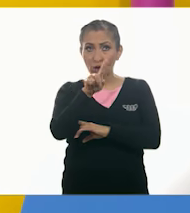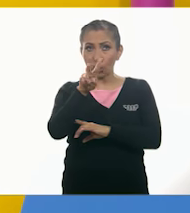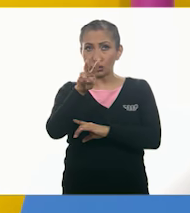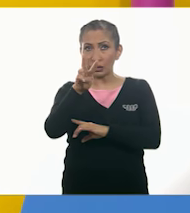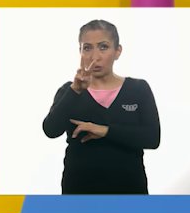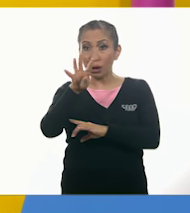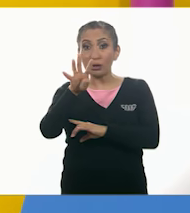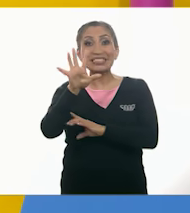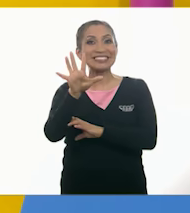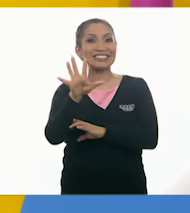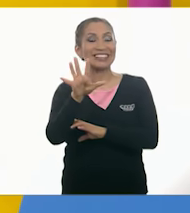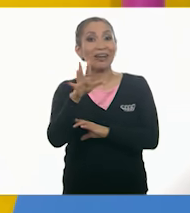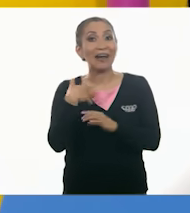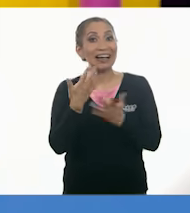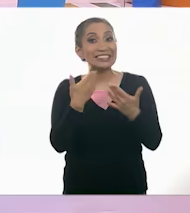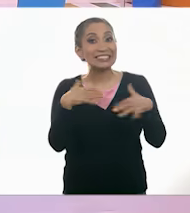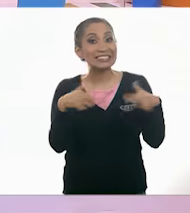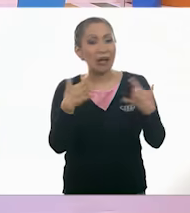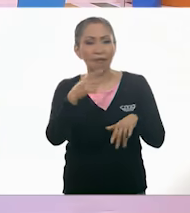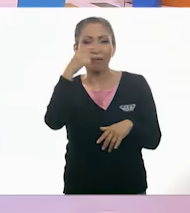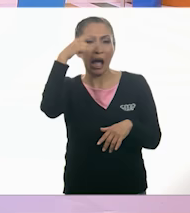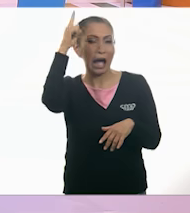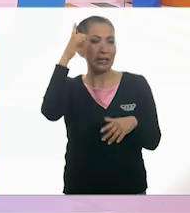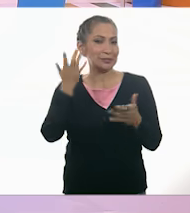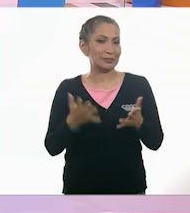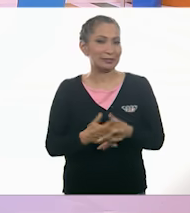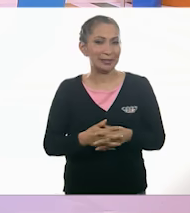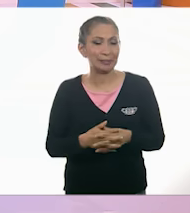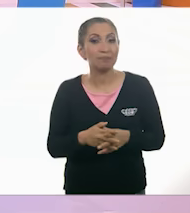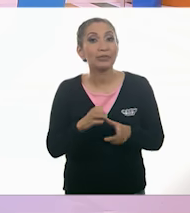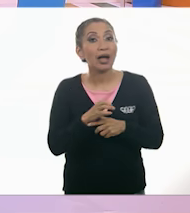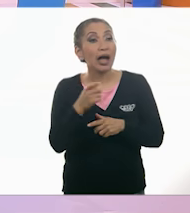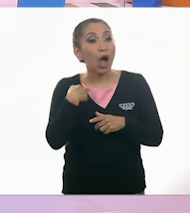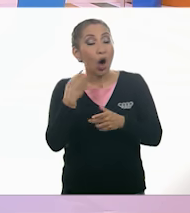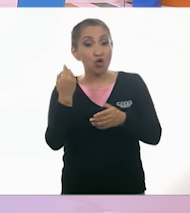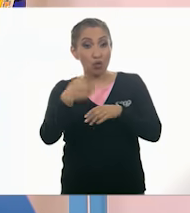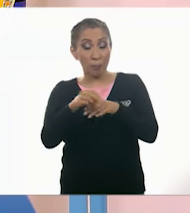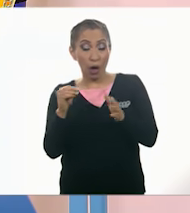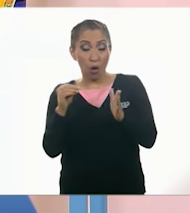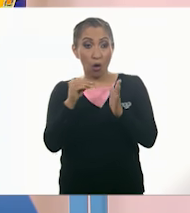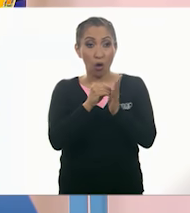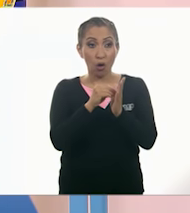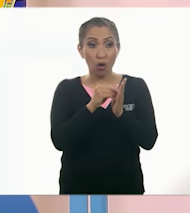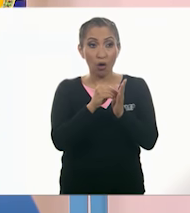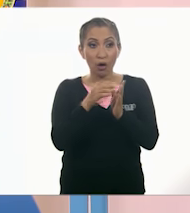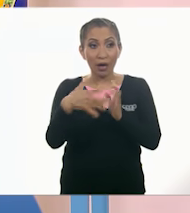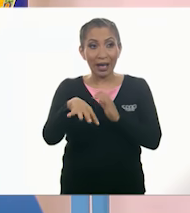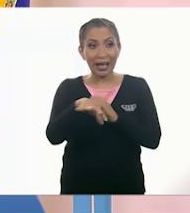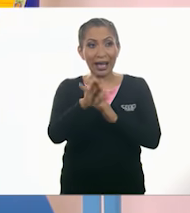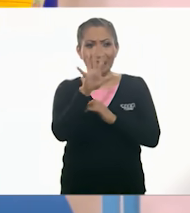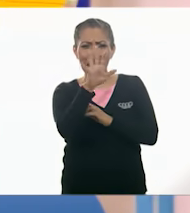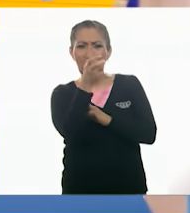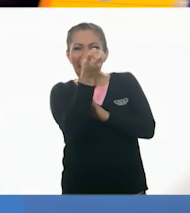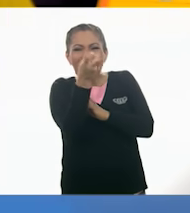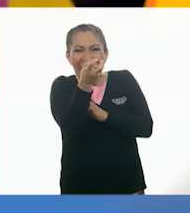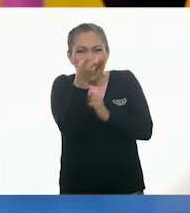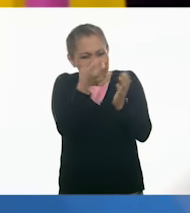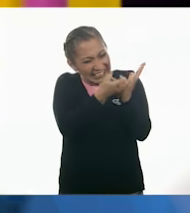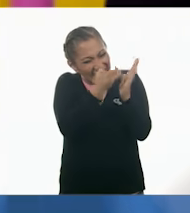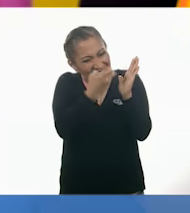4, 5. ¿Qué tal? Facilísimo. Bien fácil. Entonces vamos a poner el número. Y el 5. ¡Aquí está!